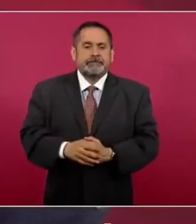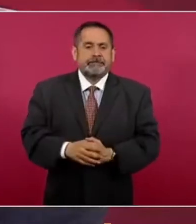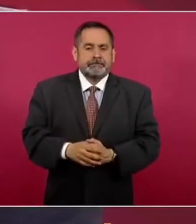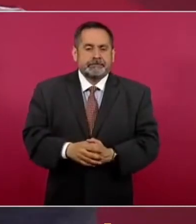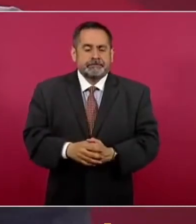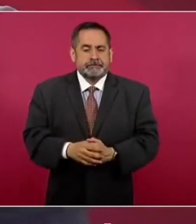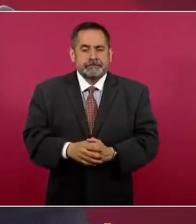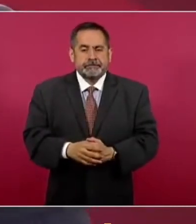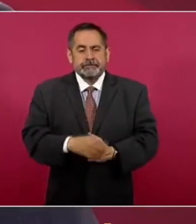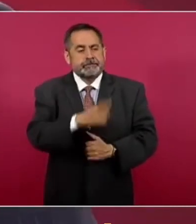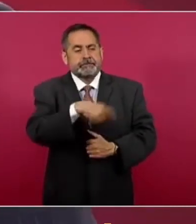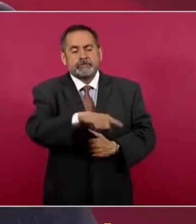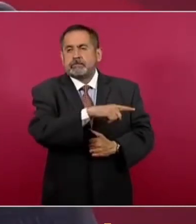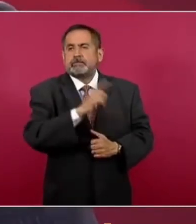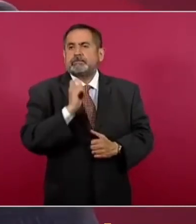no tienen